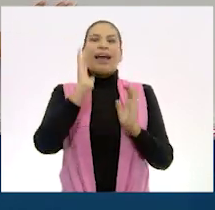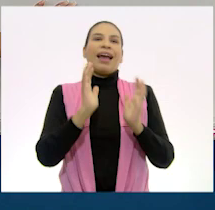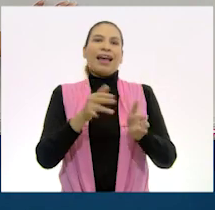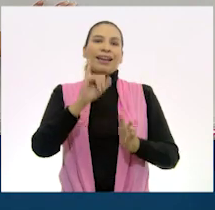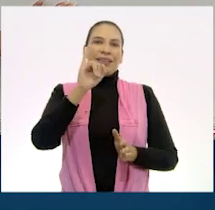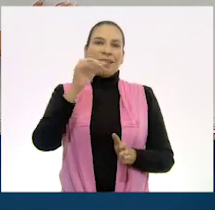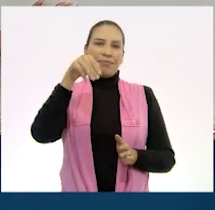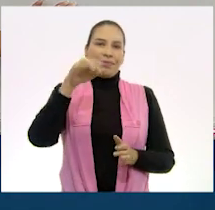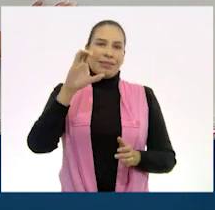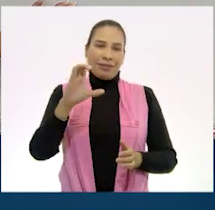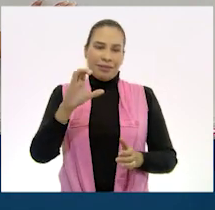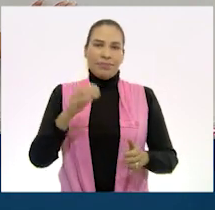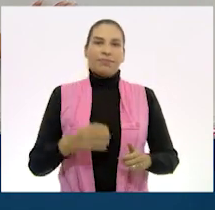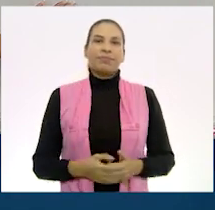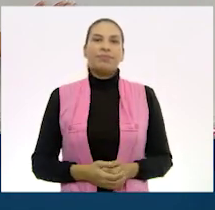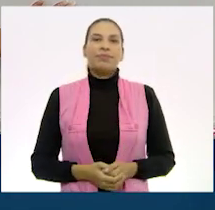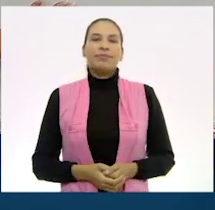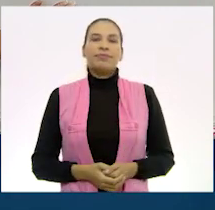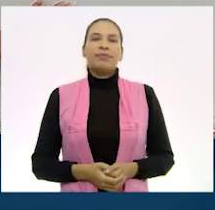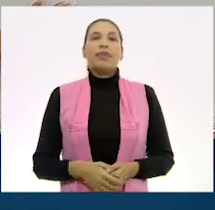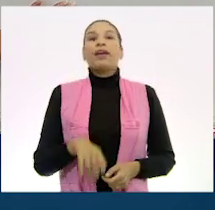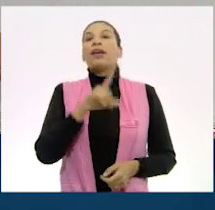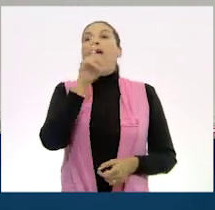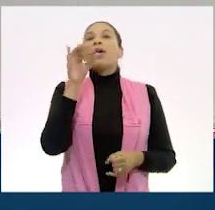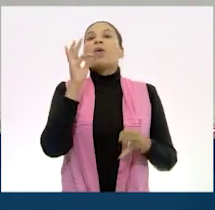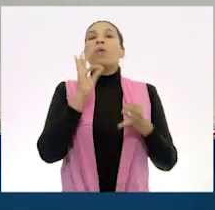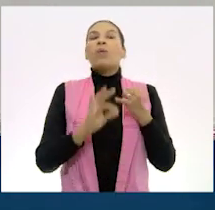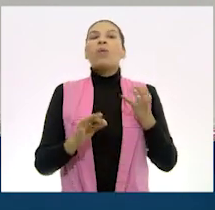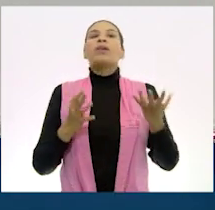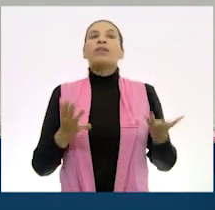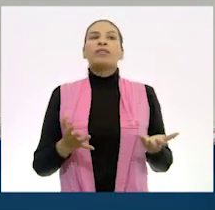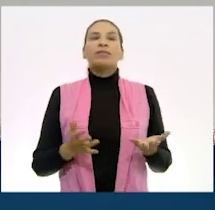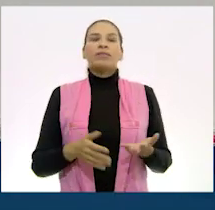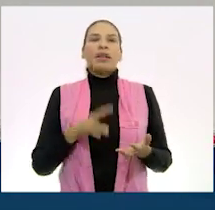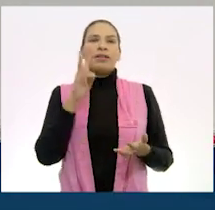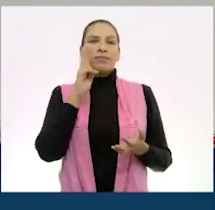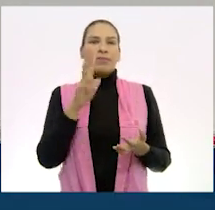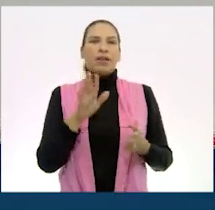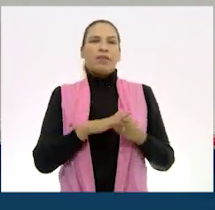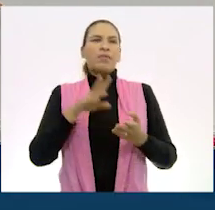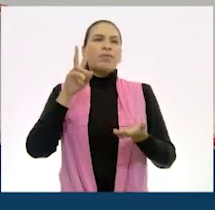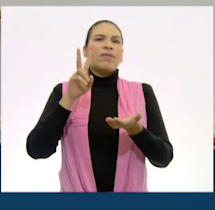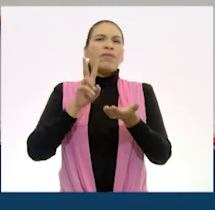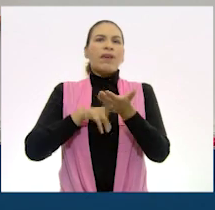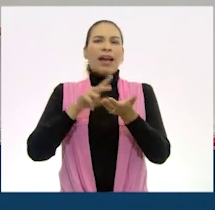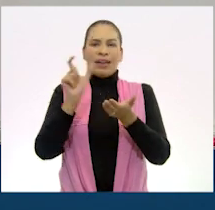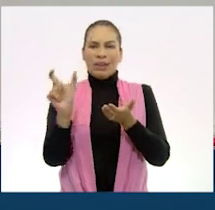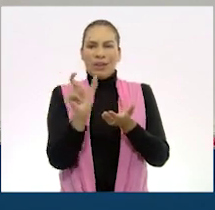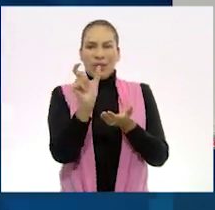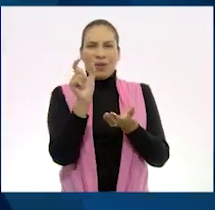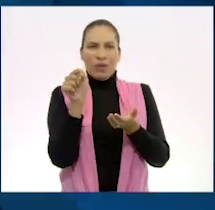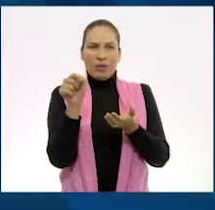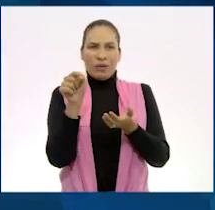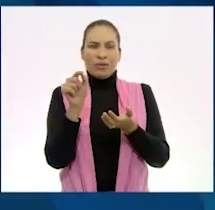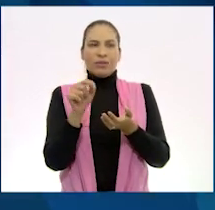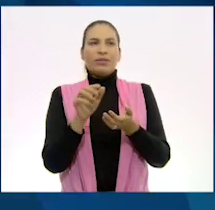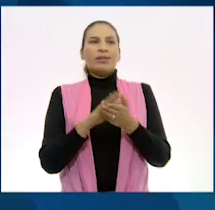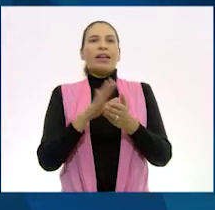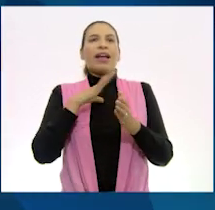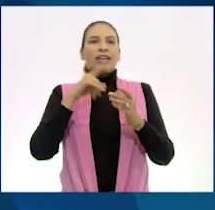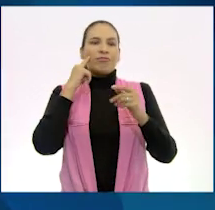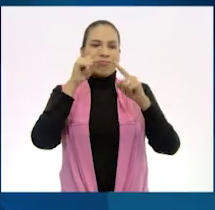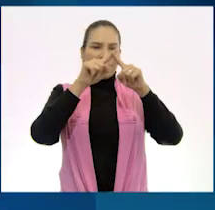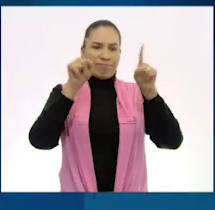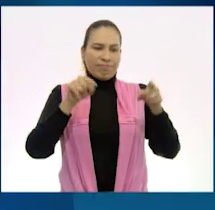nuestro índice de masa corporal. Finalmente, vamos a tomar el valor que aquí nos dé con la tabla